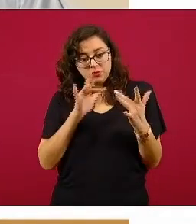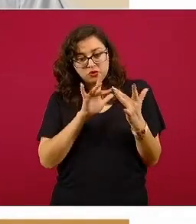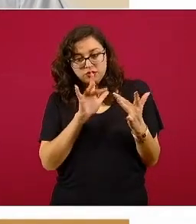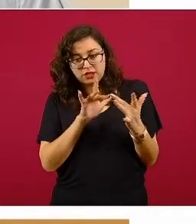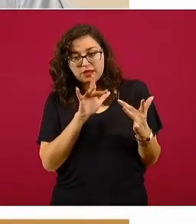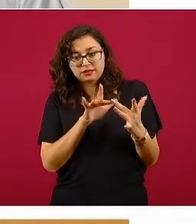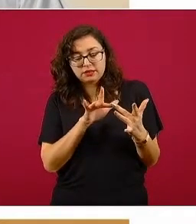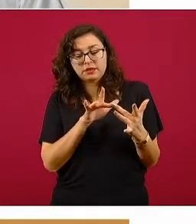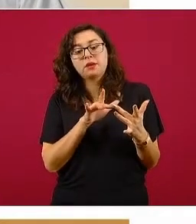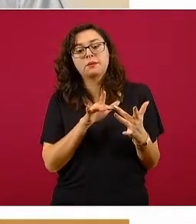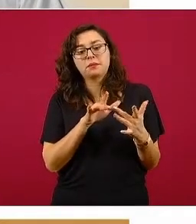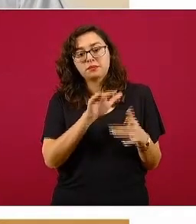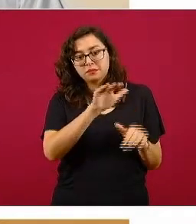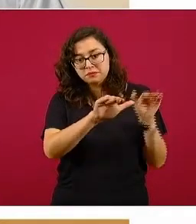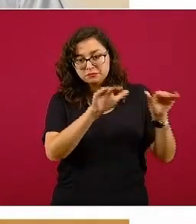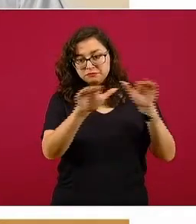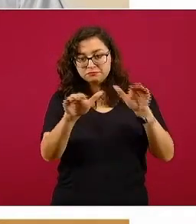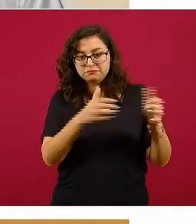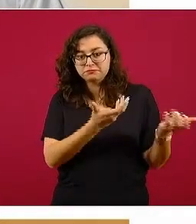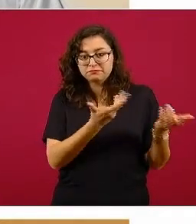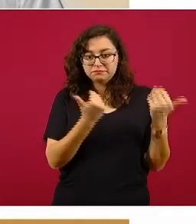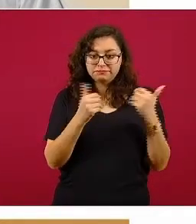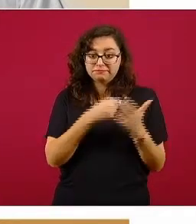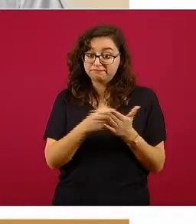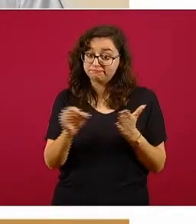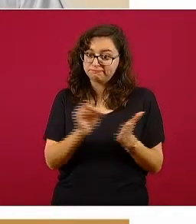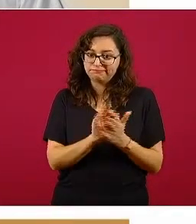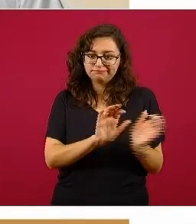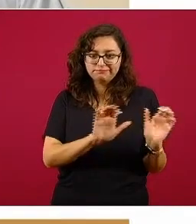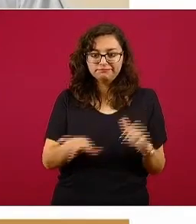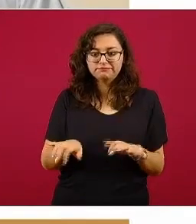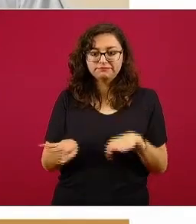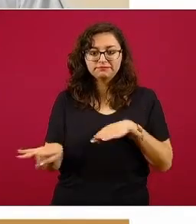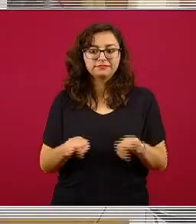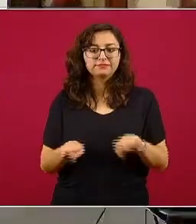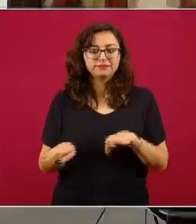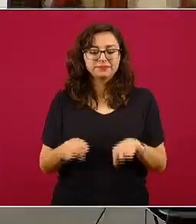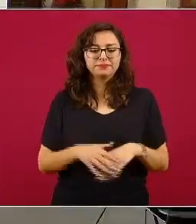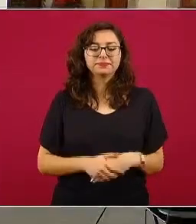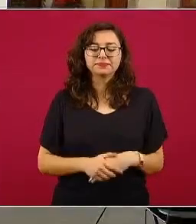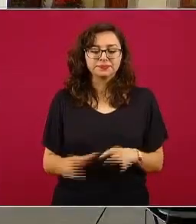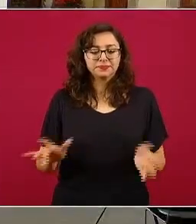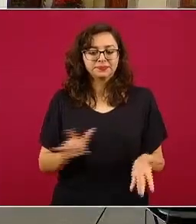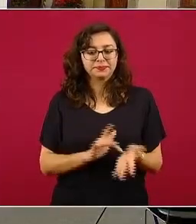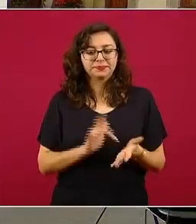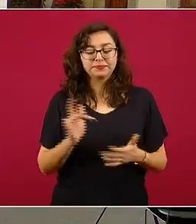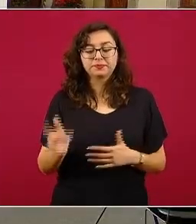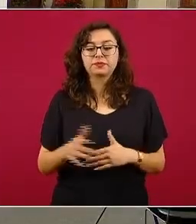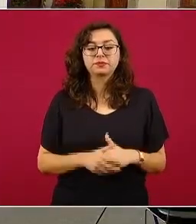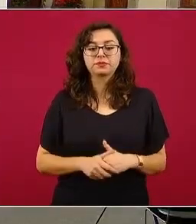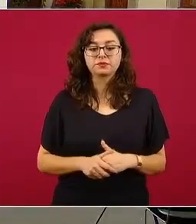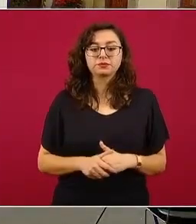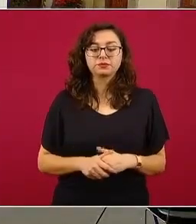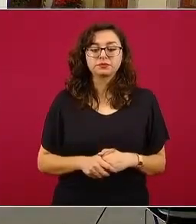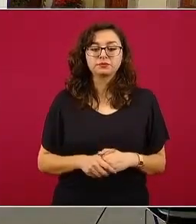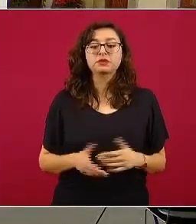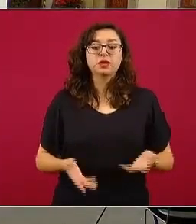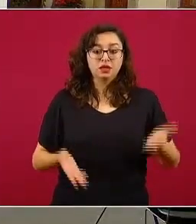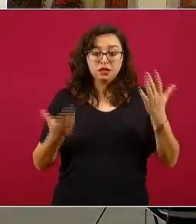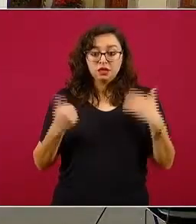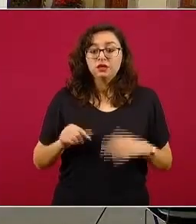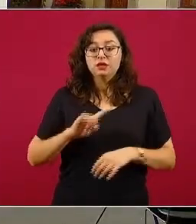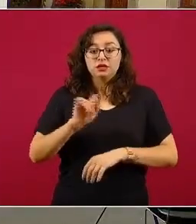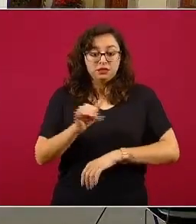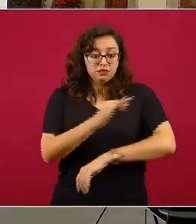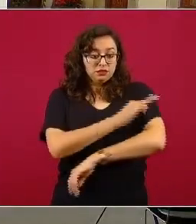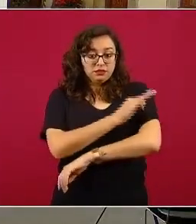pone en contacto con estos héroes. Gracias, doctor Sbarch. Ya iremos platicando detalles cuando lleguen las